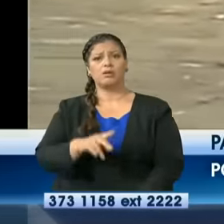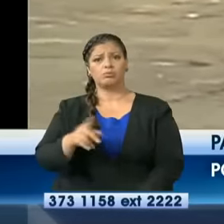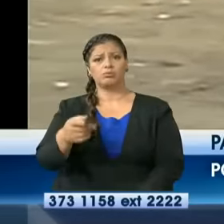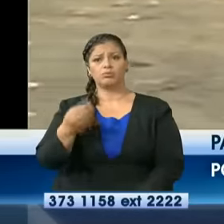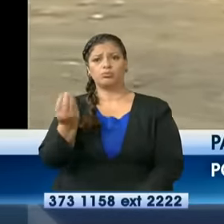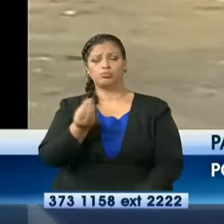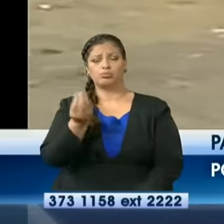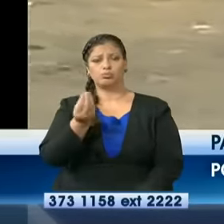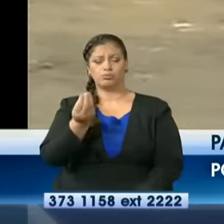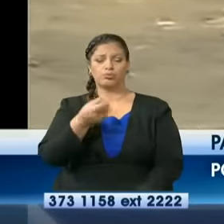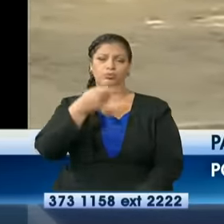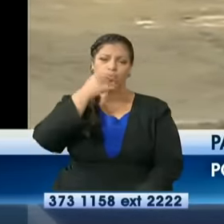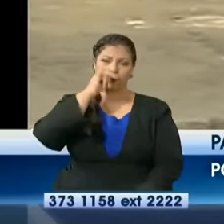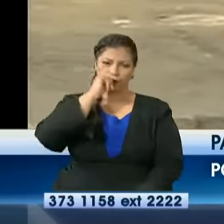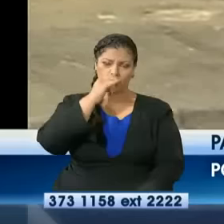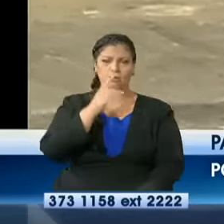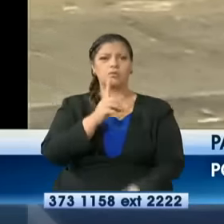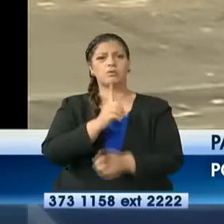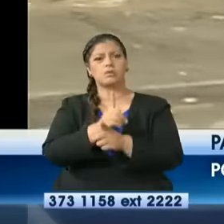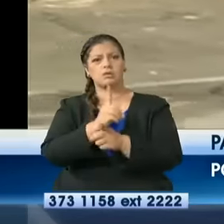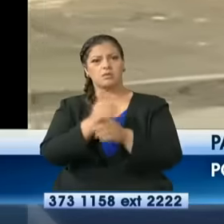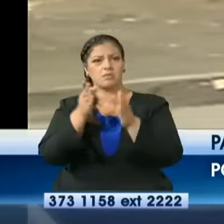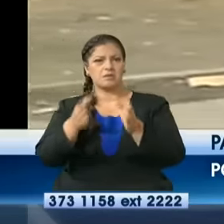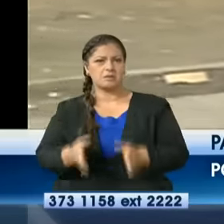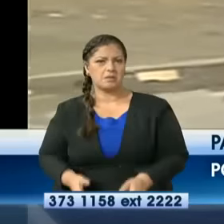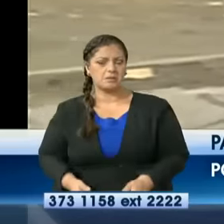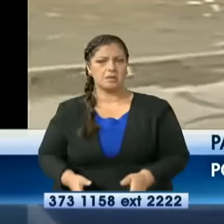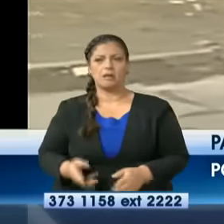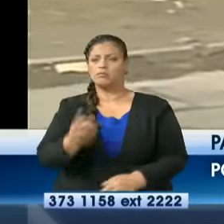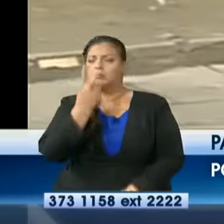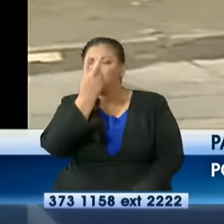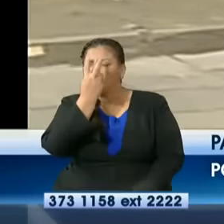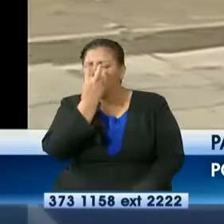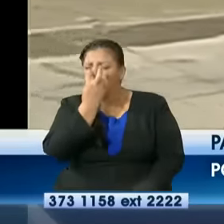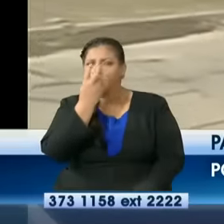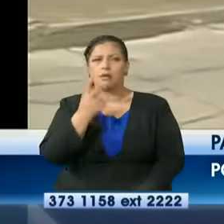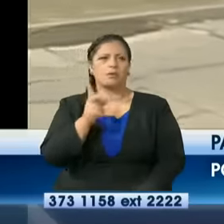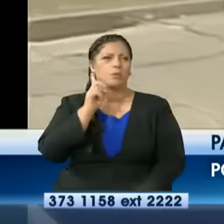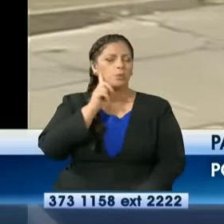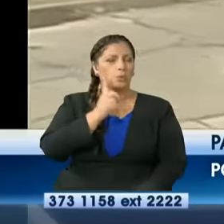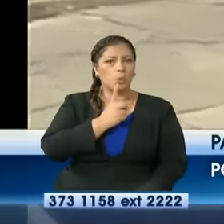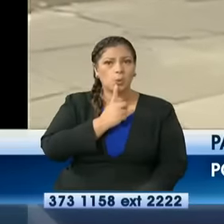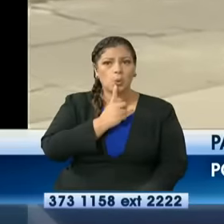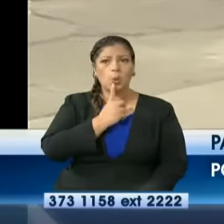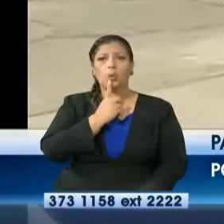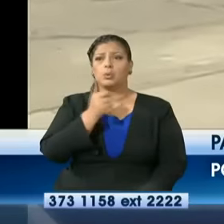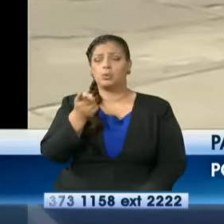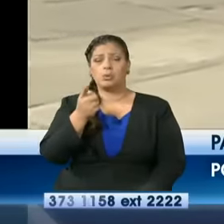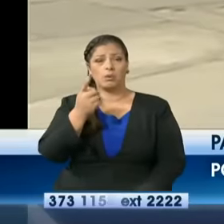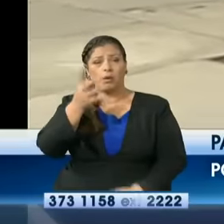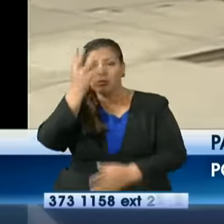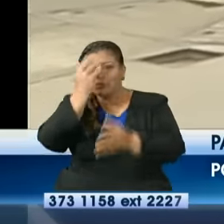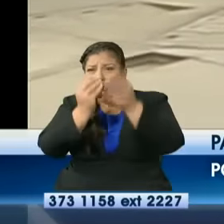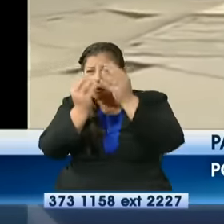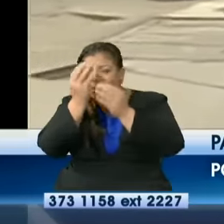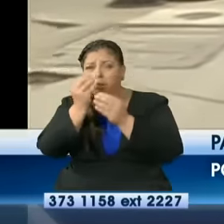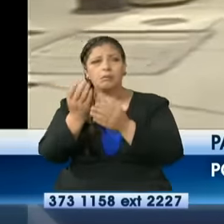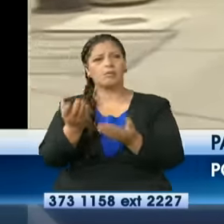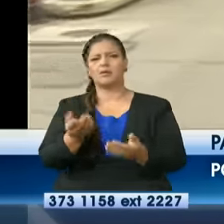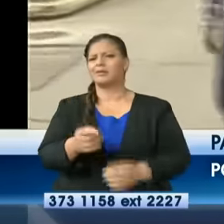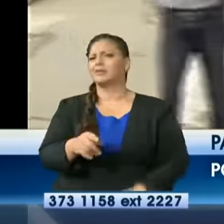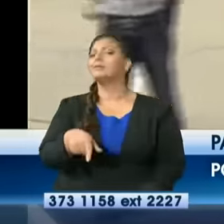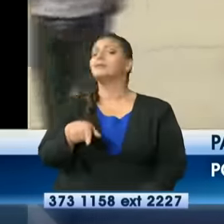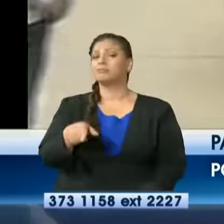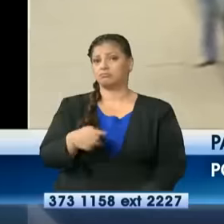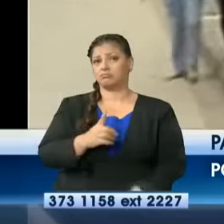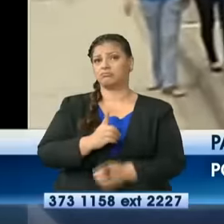veces tienen discapacidad física, tienen discapacidad visual, y ellos tienen la necesidad de acompañar a sus hijos hacia la puerta